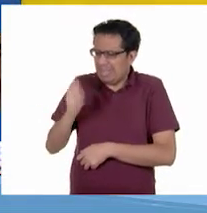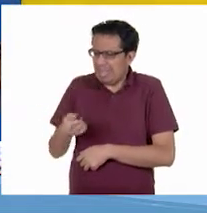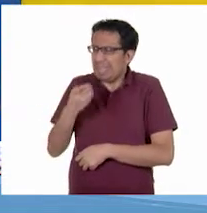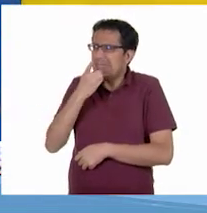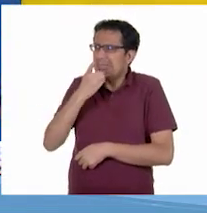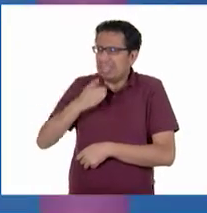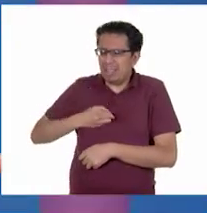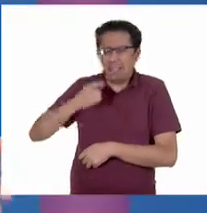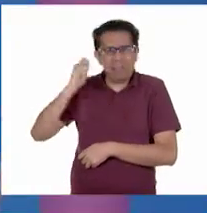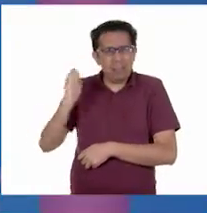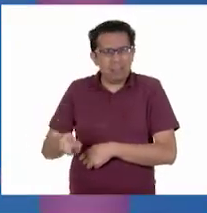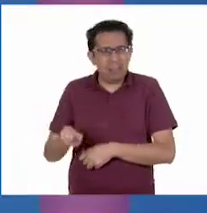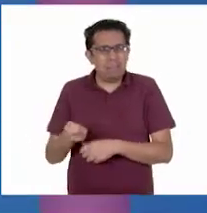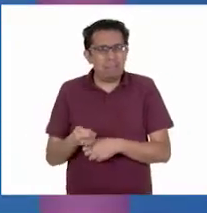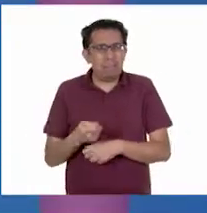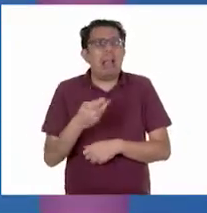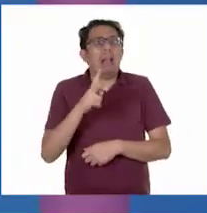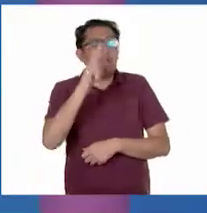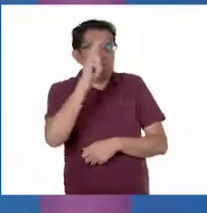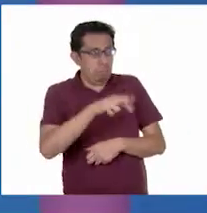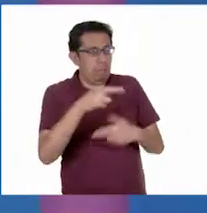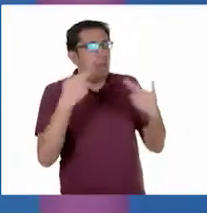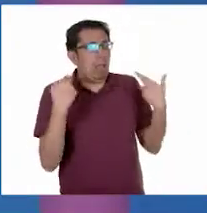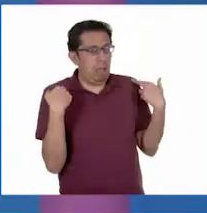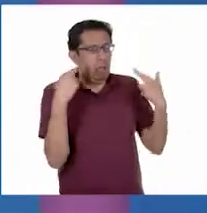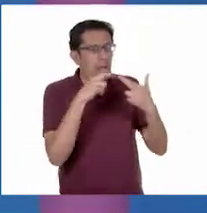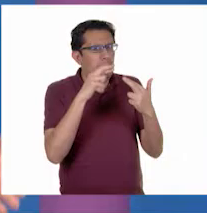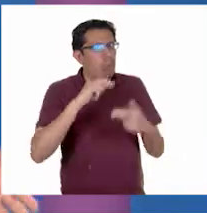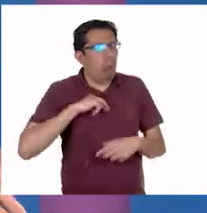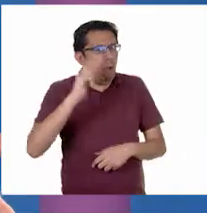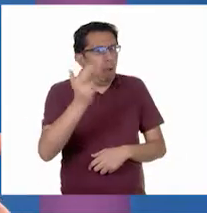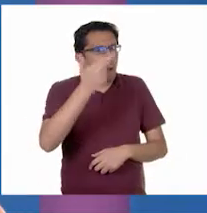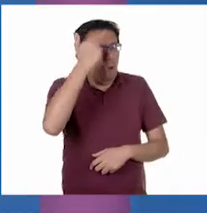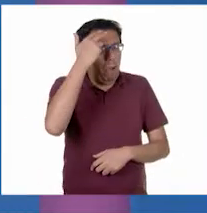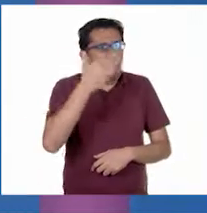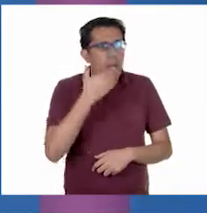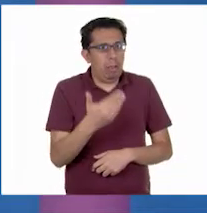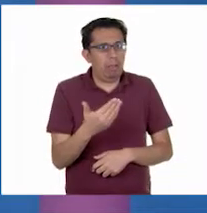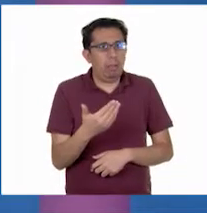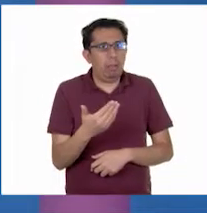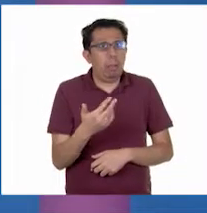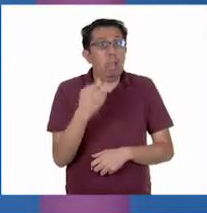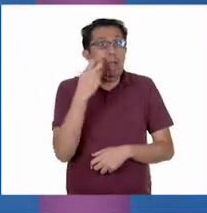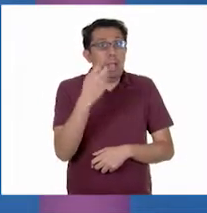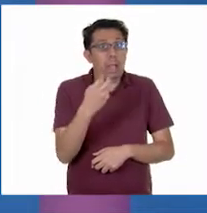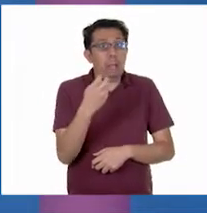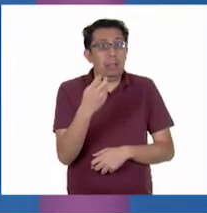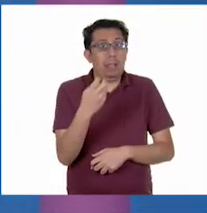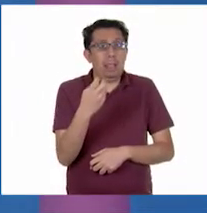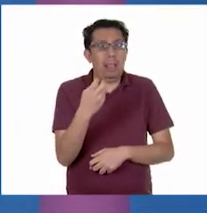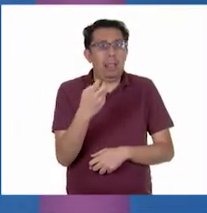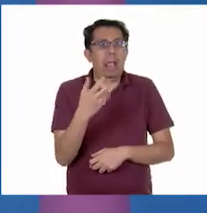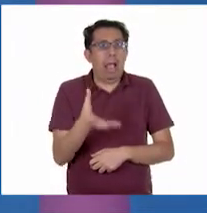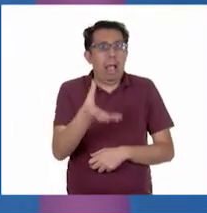palabras. Es cierto, maestro. Lo recuerdo muy bien. En esa clase aprendimos más diferencias